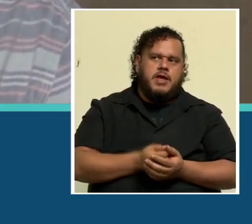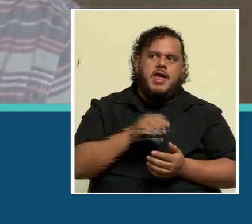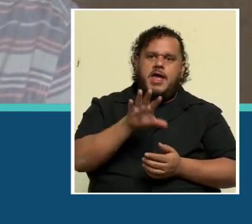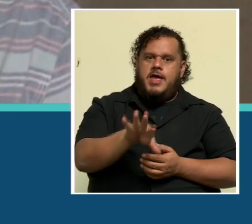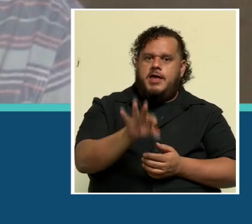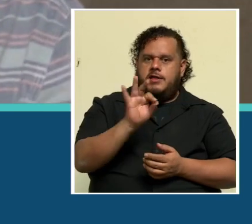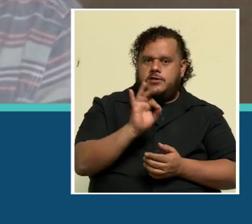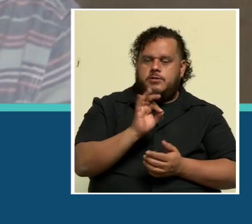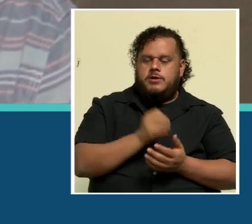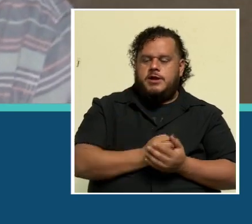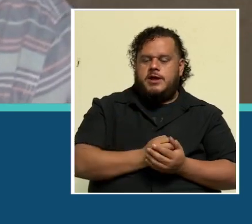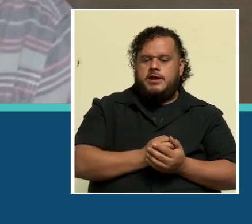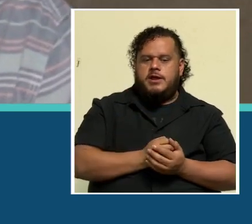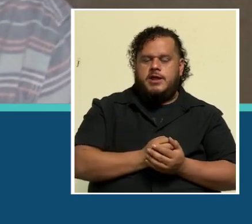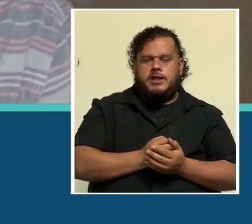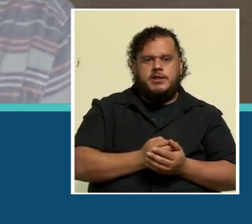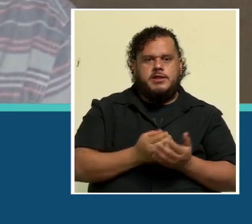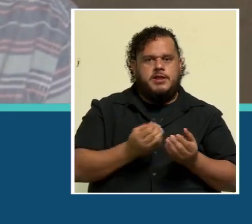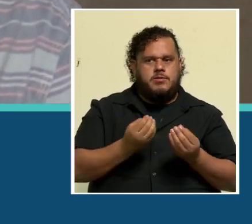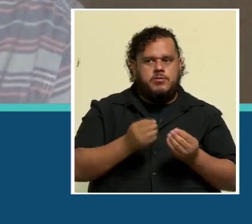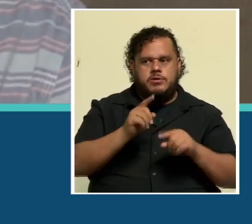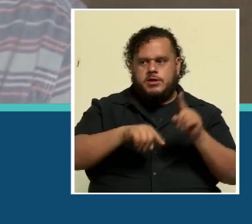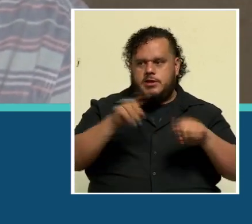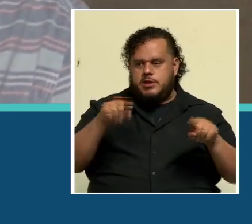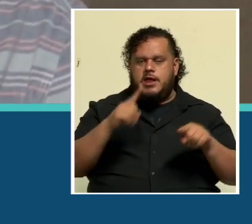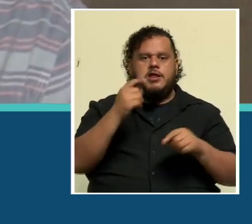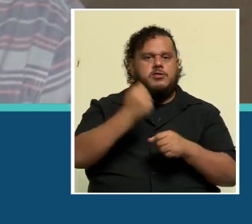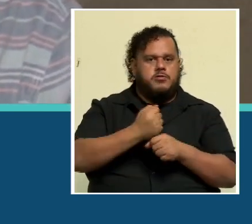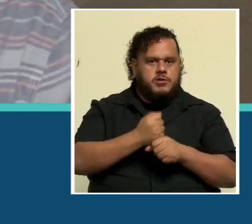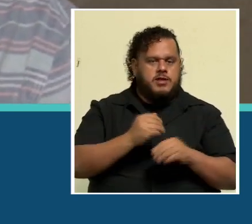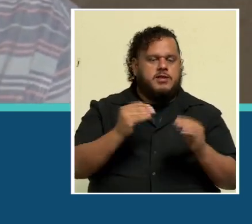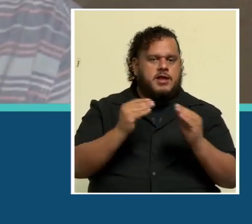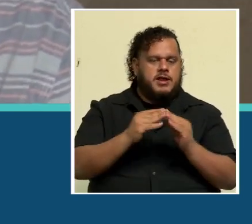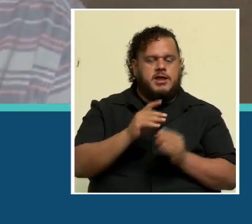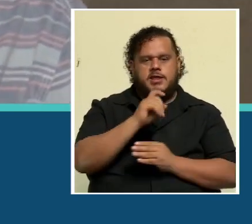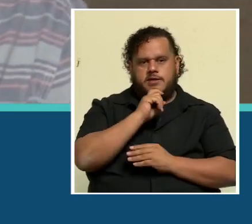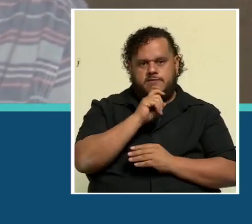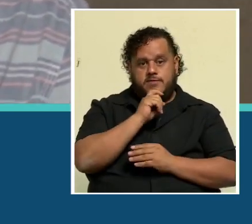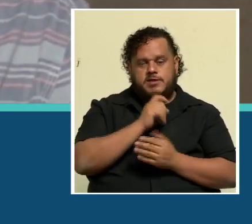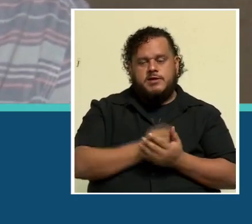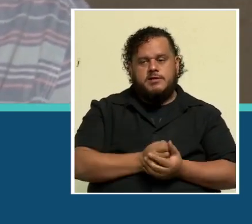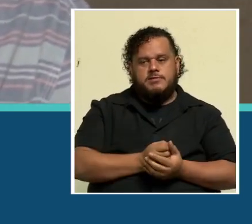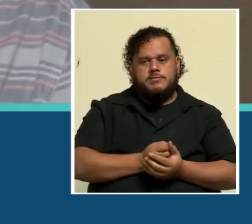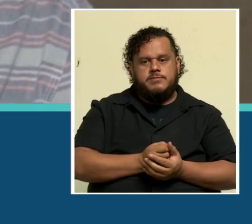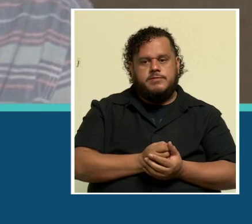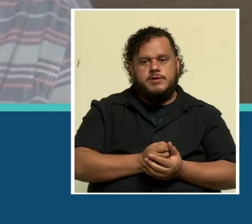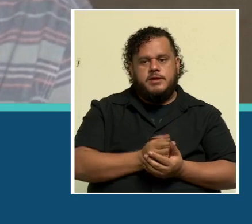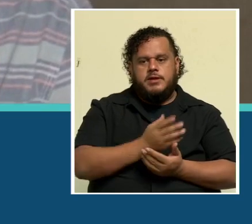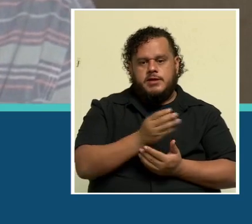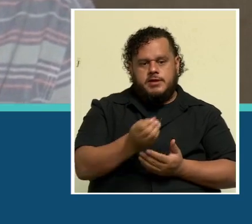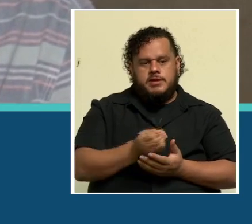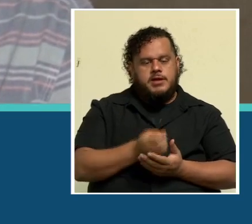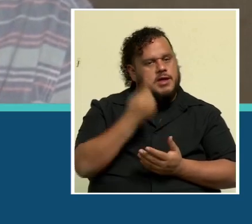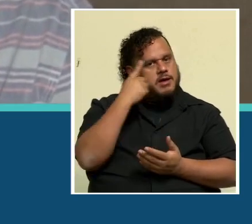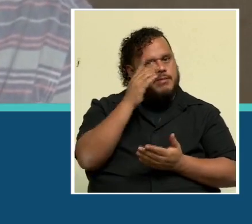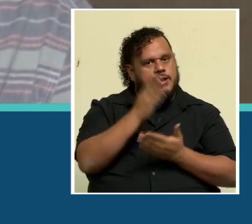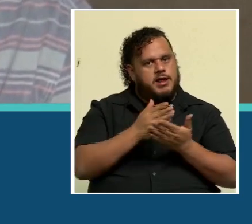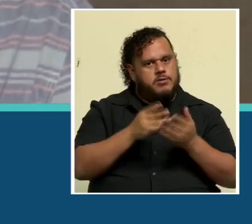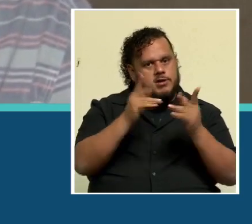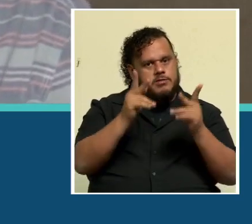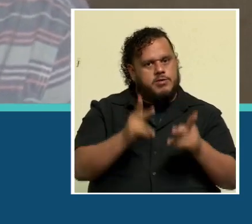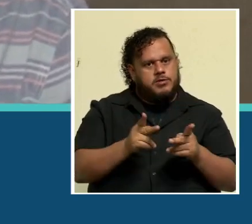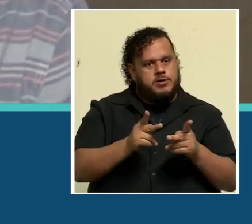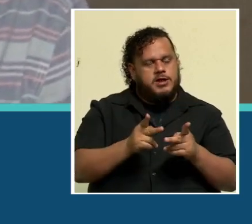escoger entre tantas alternativas es una tarea compleja, difícil y para algunas personas